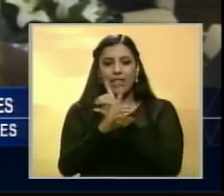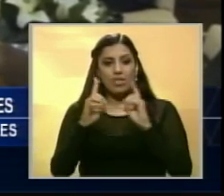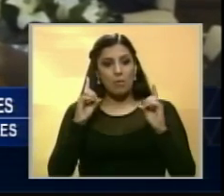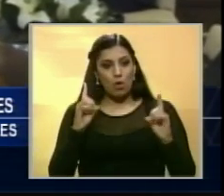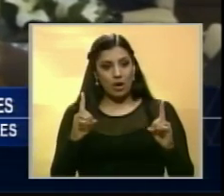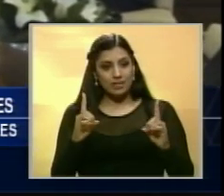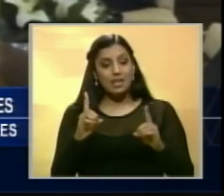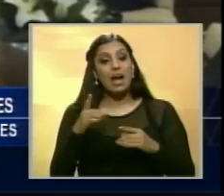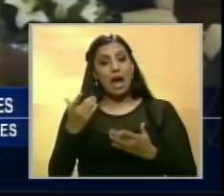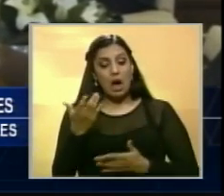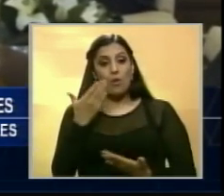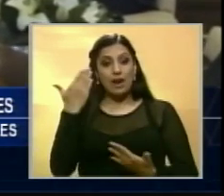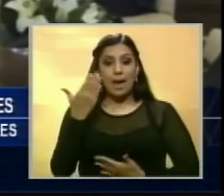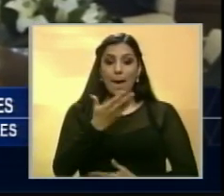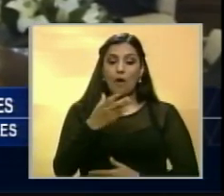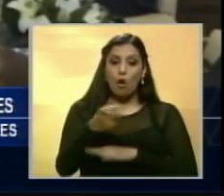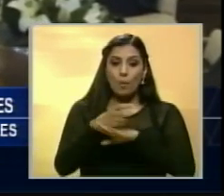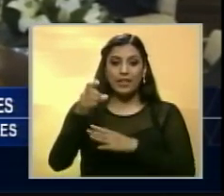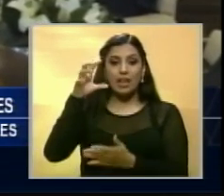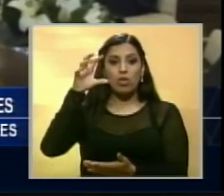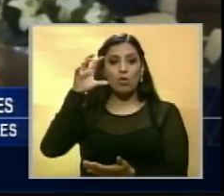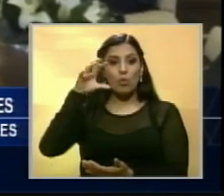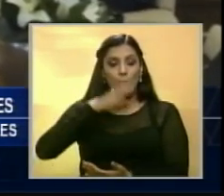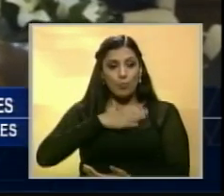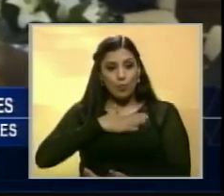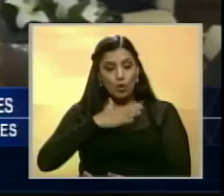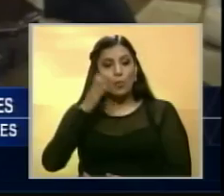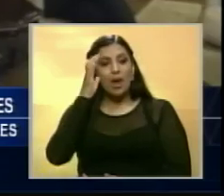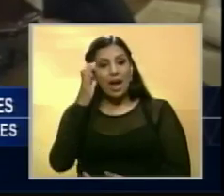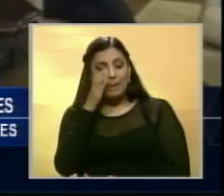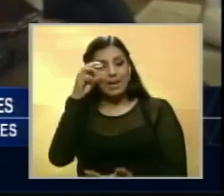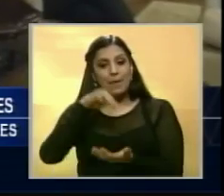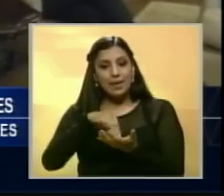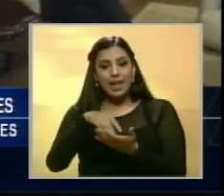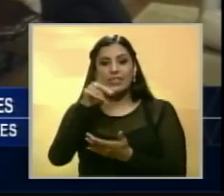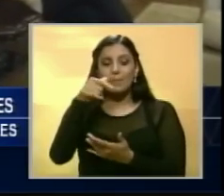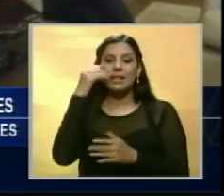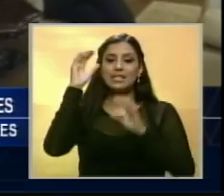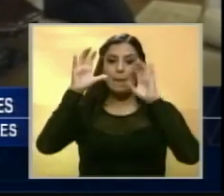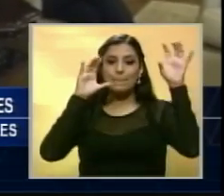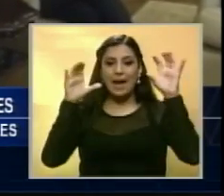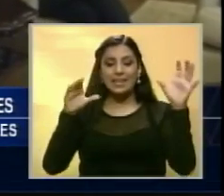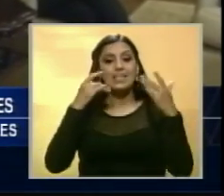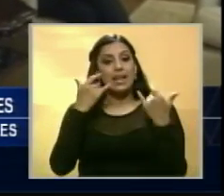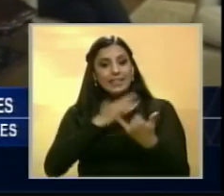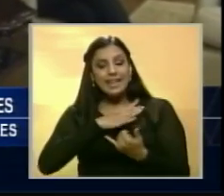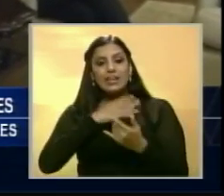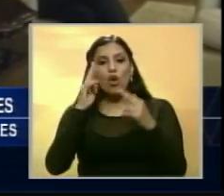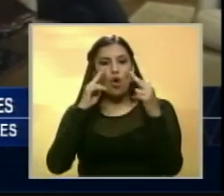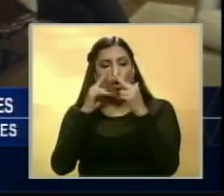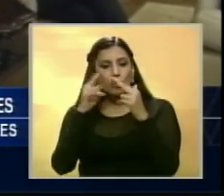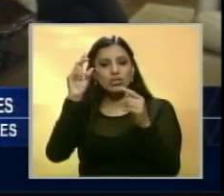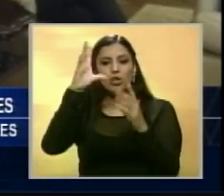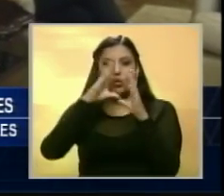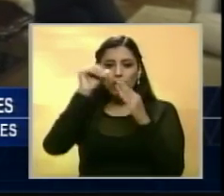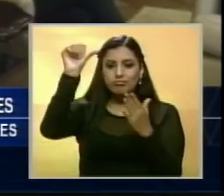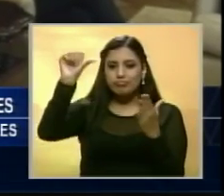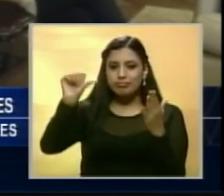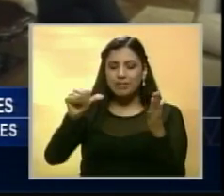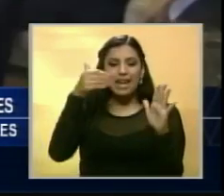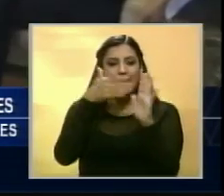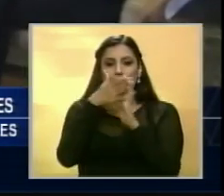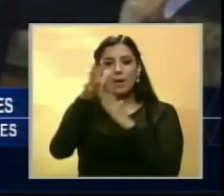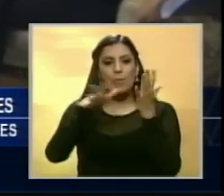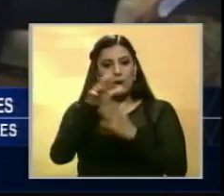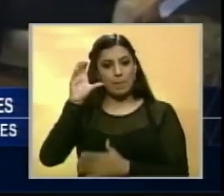democrática. El mandatario mirandino dijo que la gira que emprendió este lunes persigue que los países del Cono Sur conozcan a detalle todo lo que está pasando en